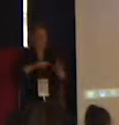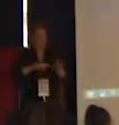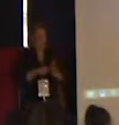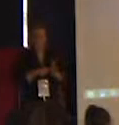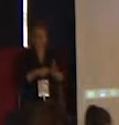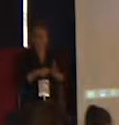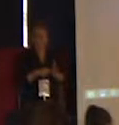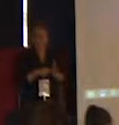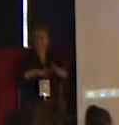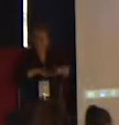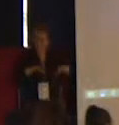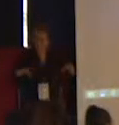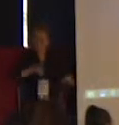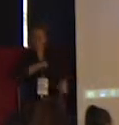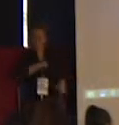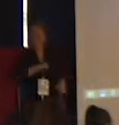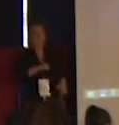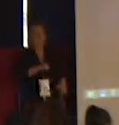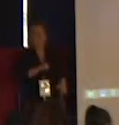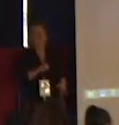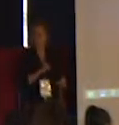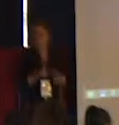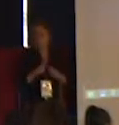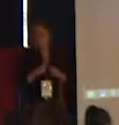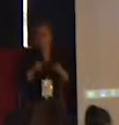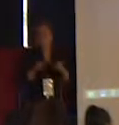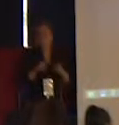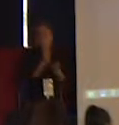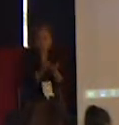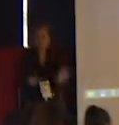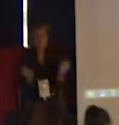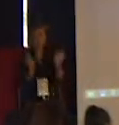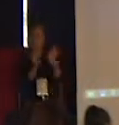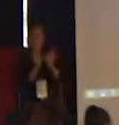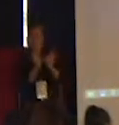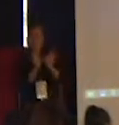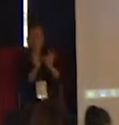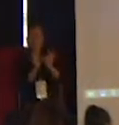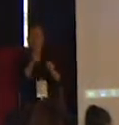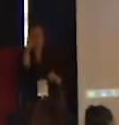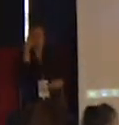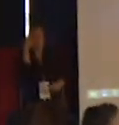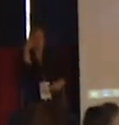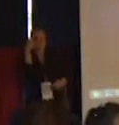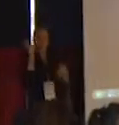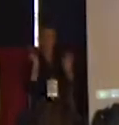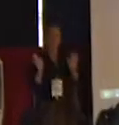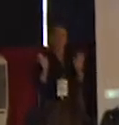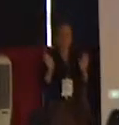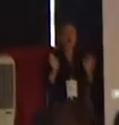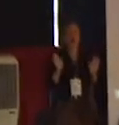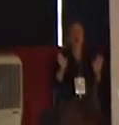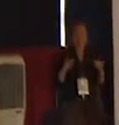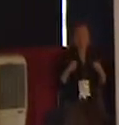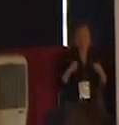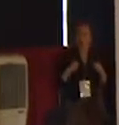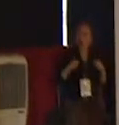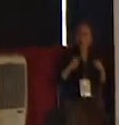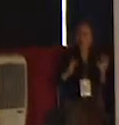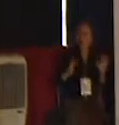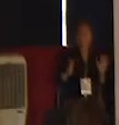un territorio de derecho, pero igual creemos que es importante que eso lo pensemos y eso lo